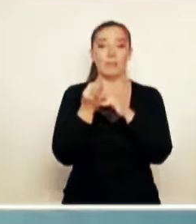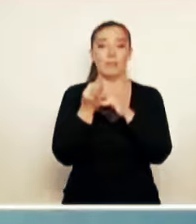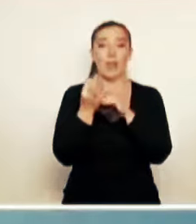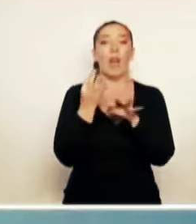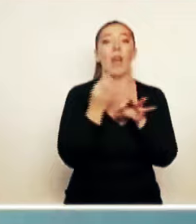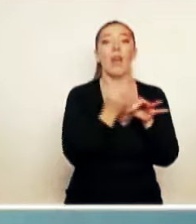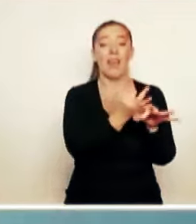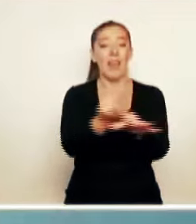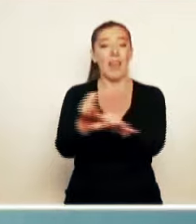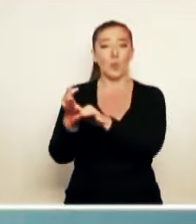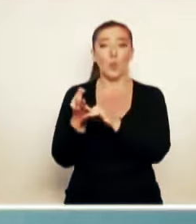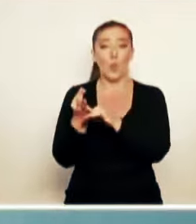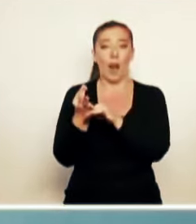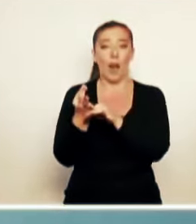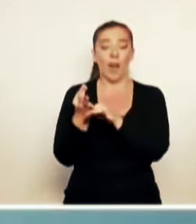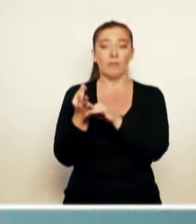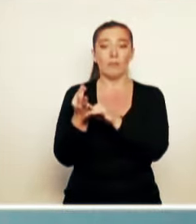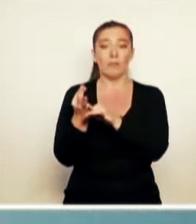En la escuela...